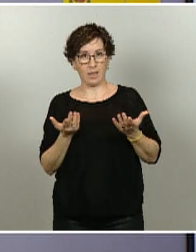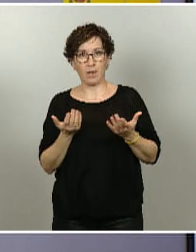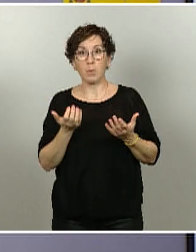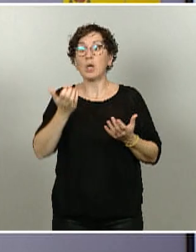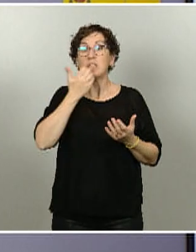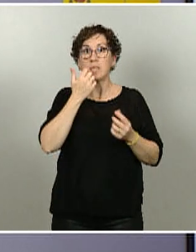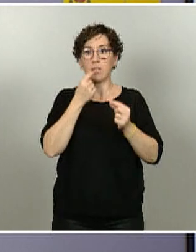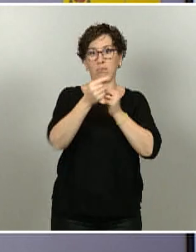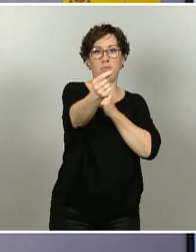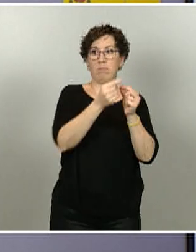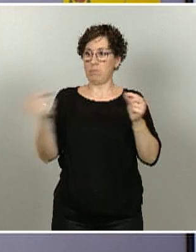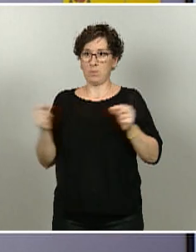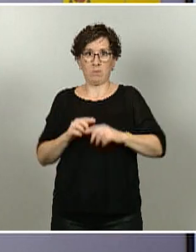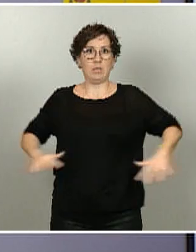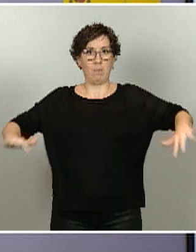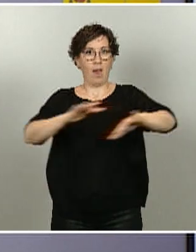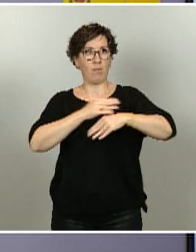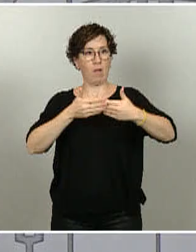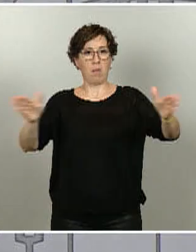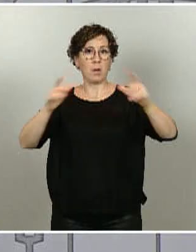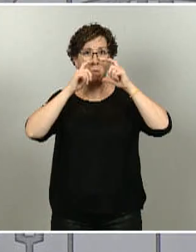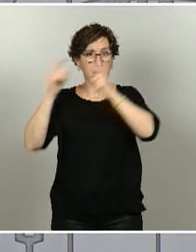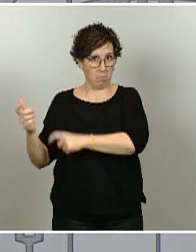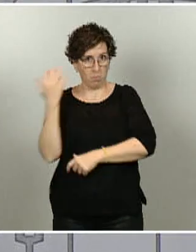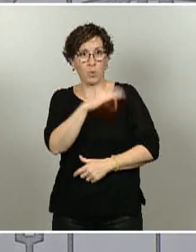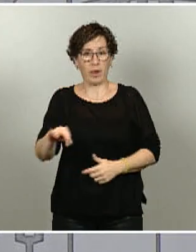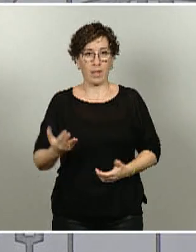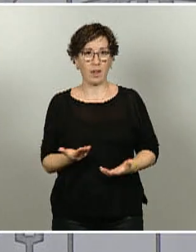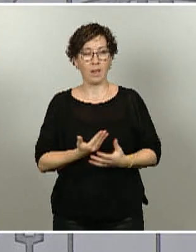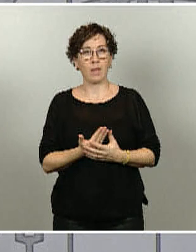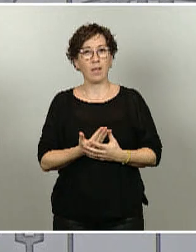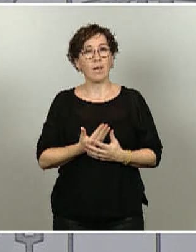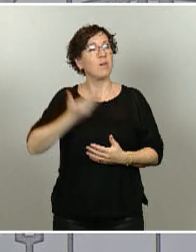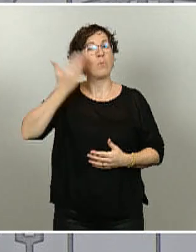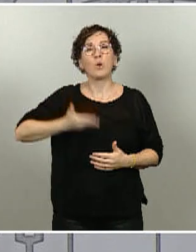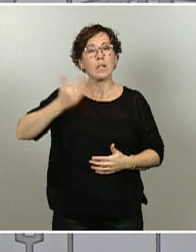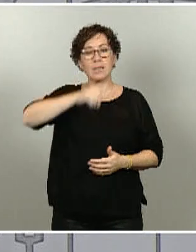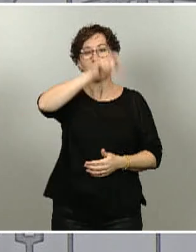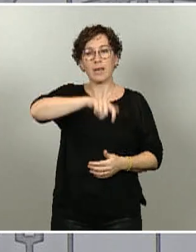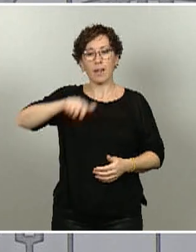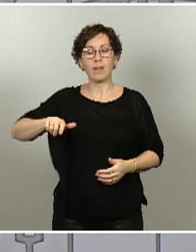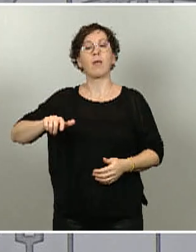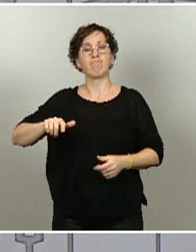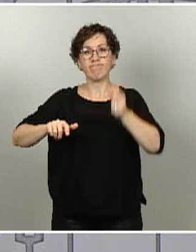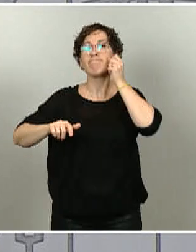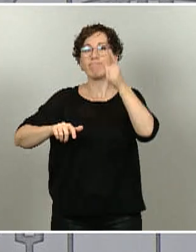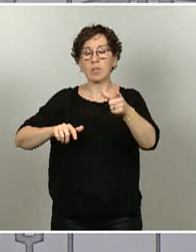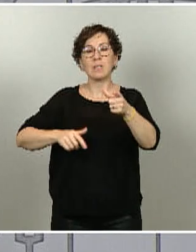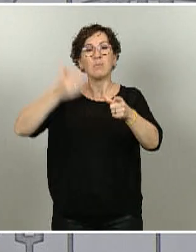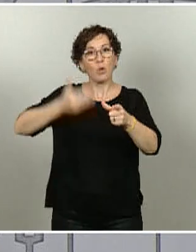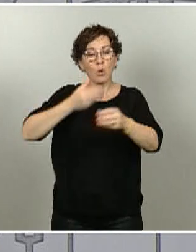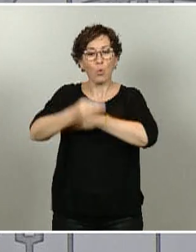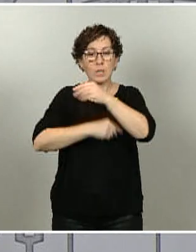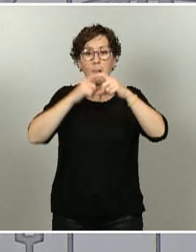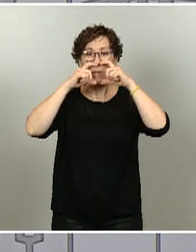pues obviamente se tienen que quitar. La idea principal es que la gente se dé cuenta de la importancia de utilizar las mascarillas cuando hay riesgo de exponer a otros